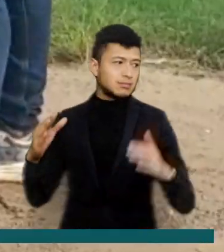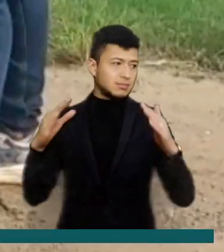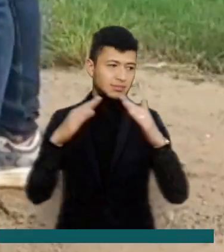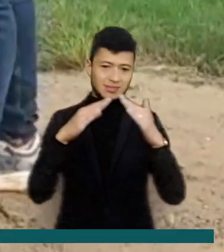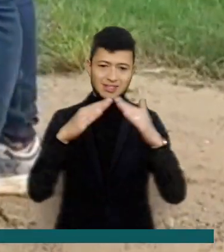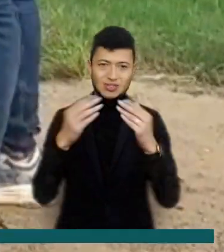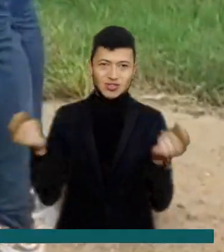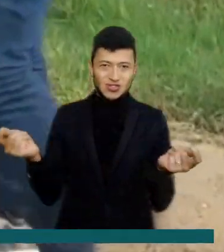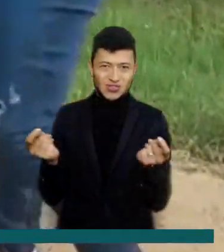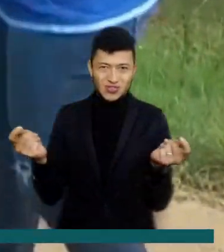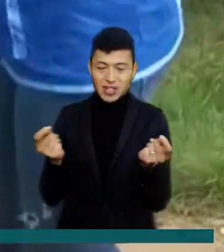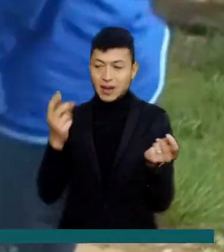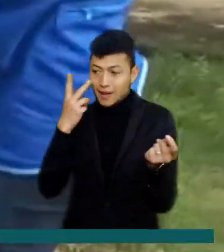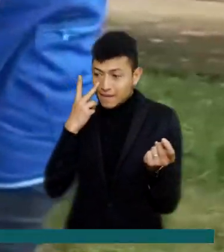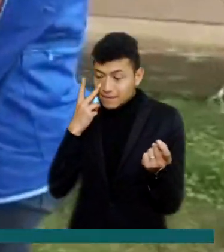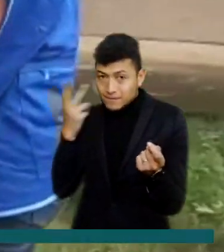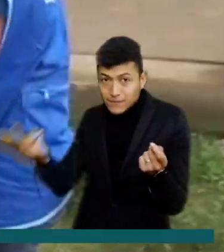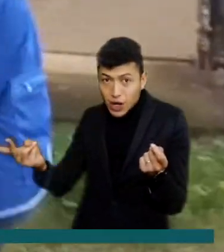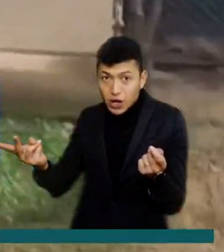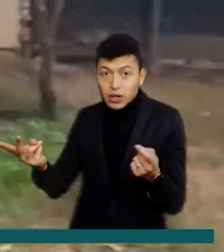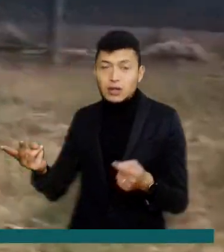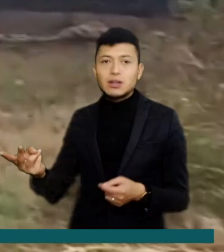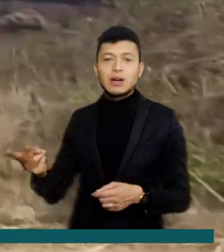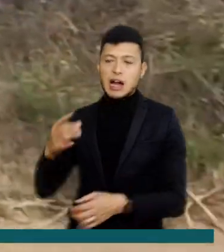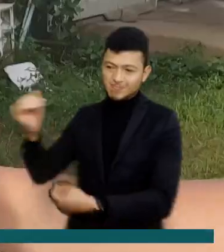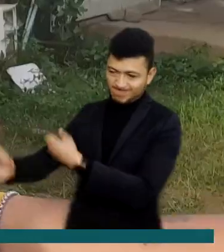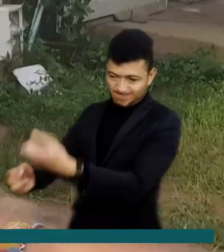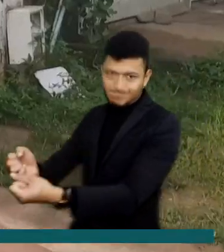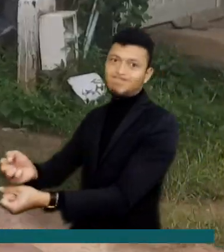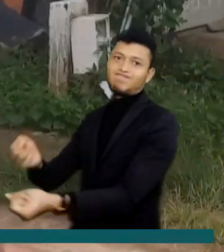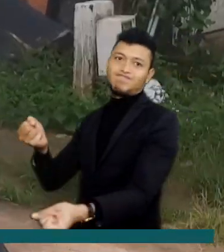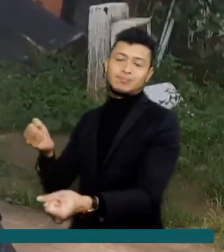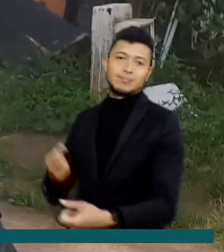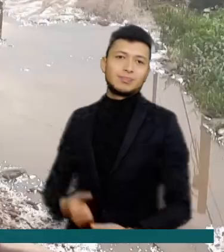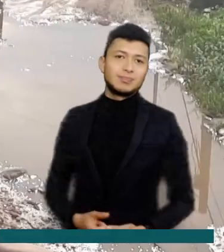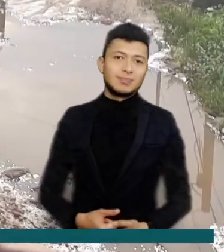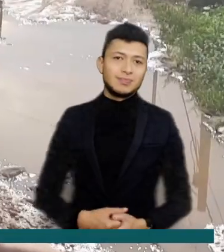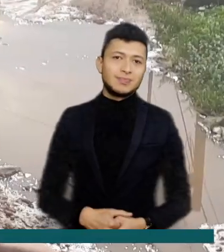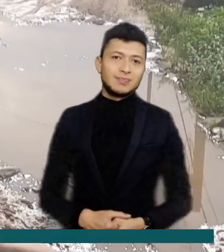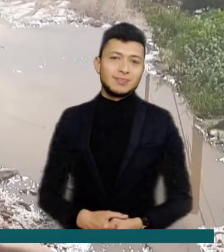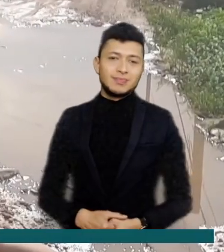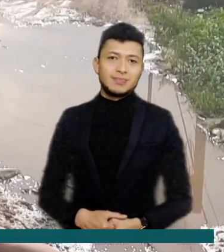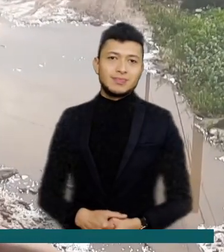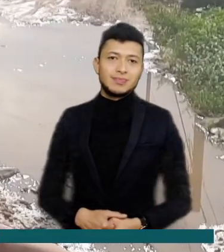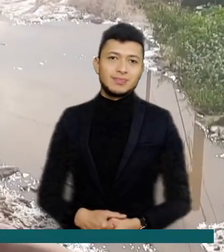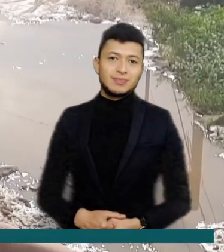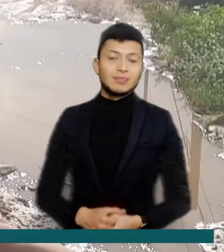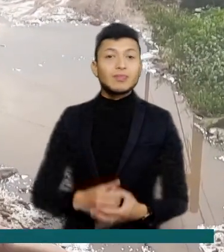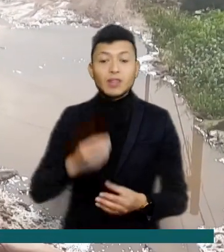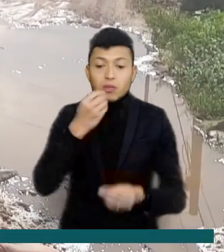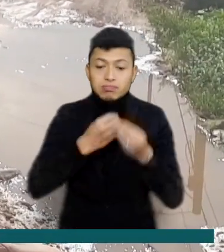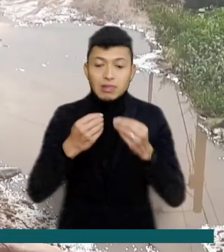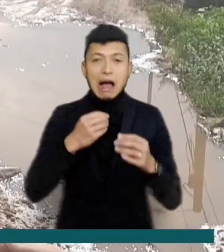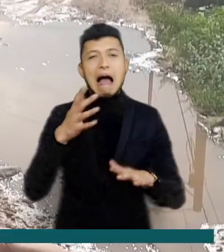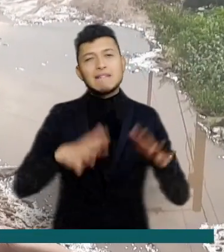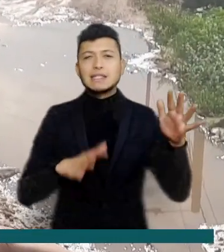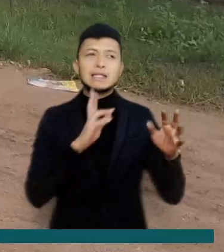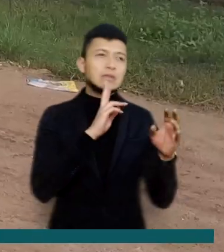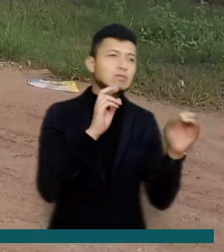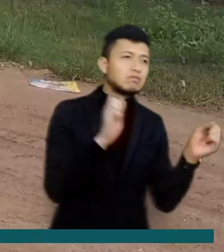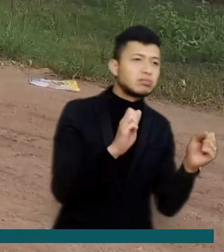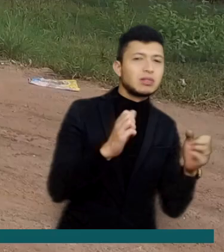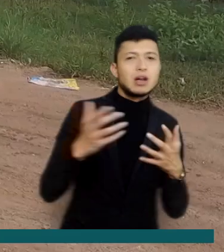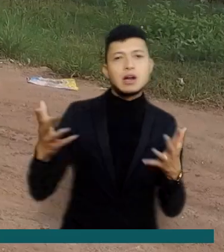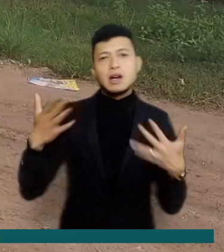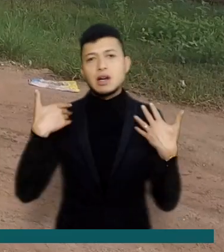vecino que él vio, él vio y le monto leíme y ellos la amarraron. A veces los animalitos en épocas tanto de invierno como verano